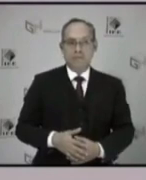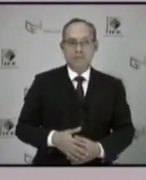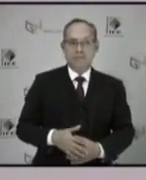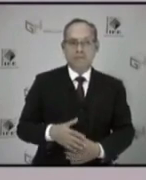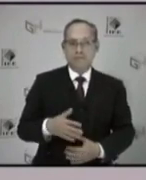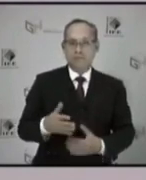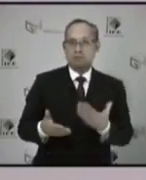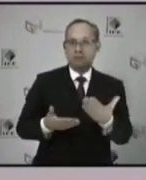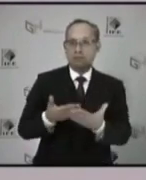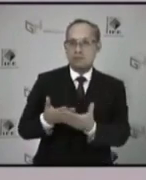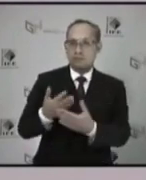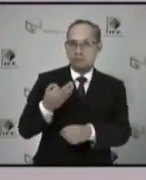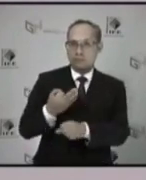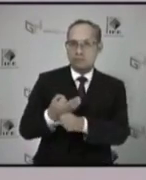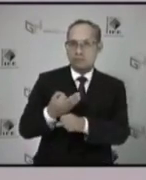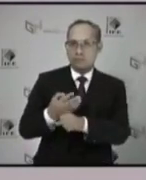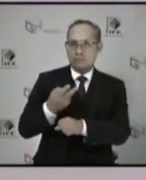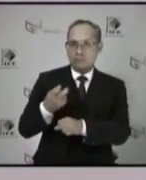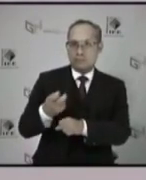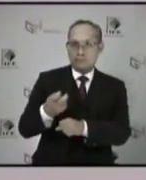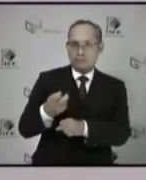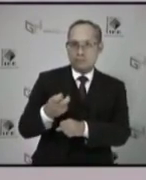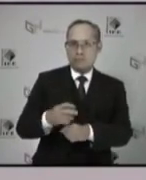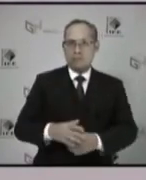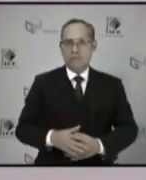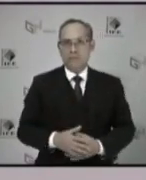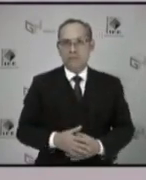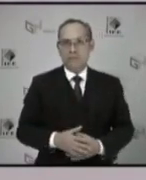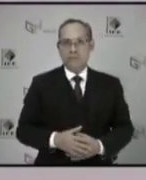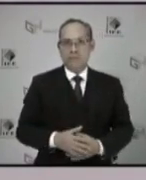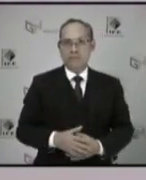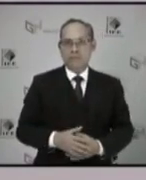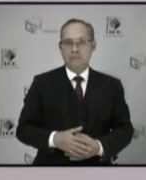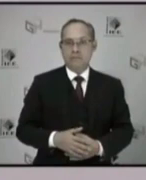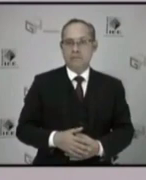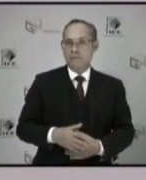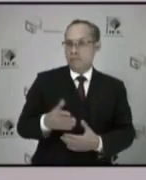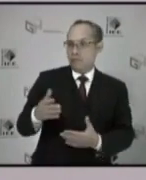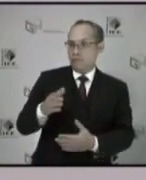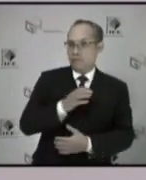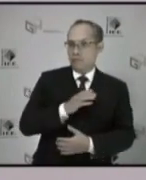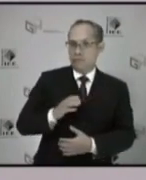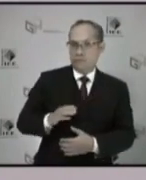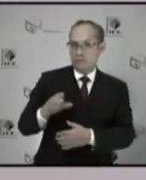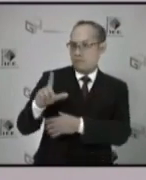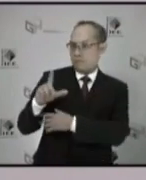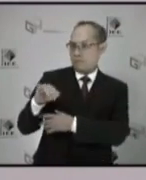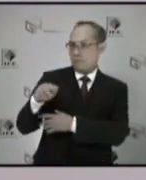administran bien su tiempo. Lima les va a limar sus asperezas.